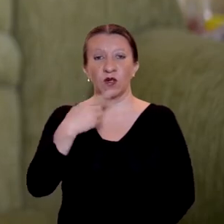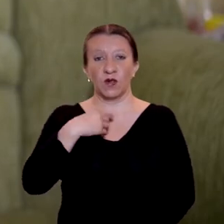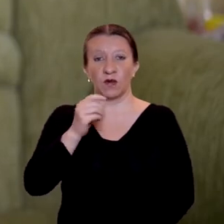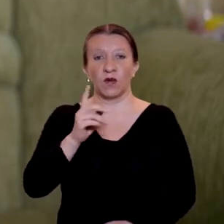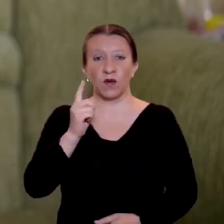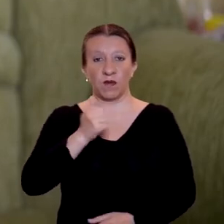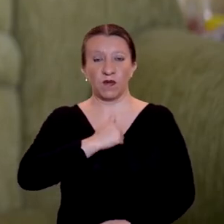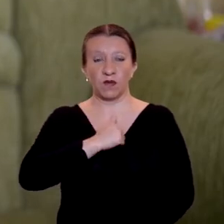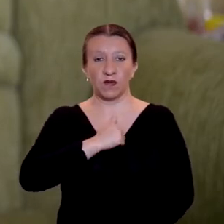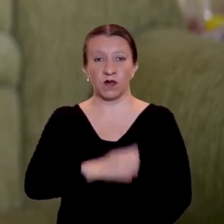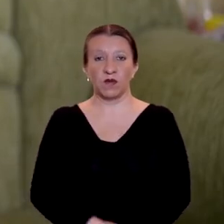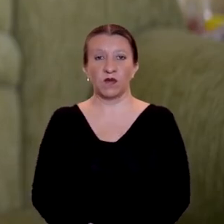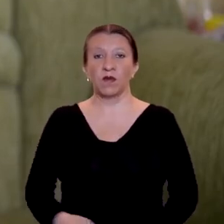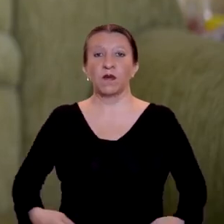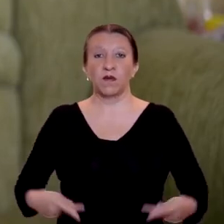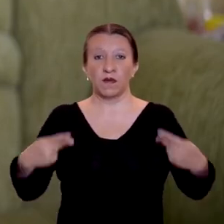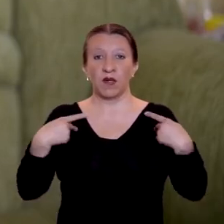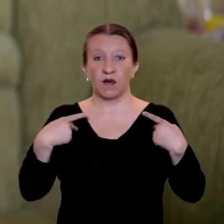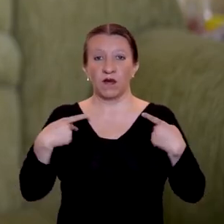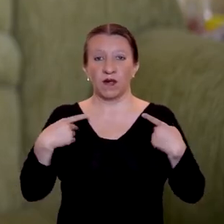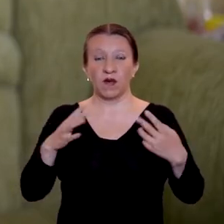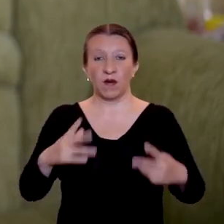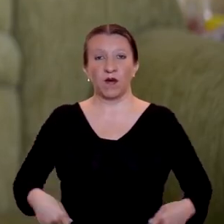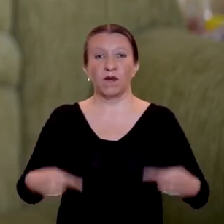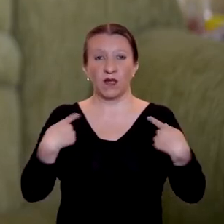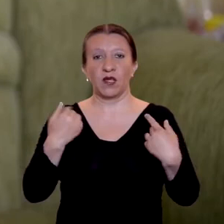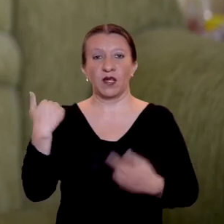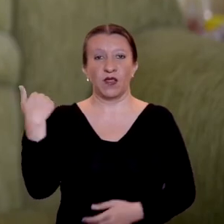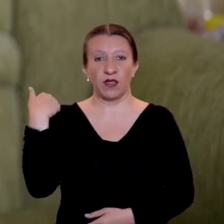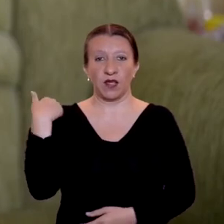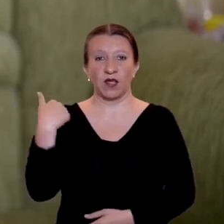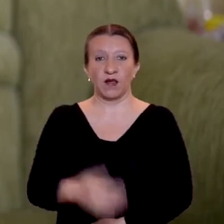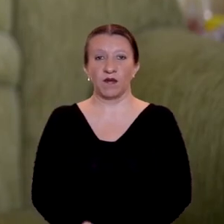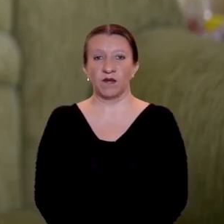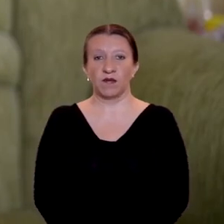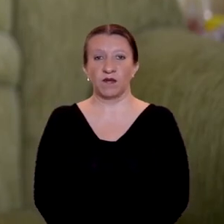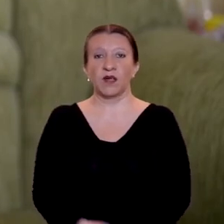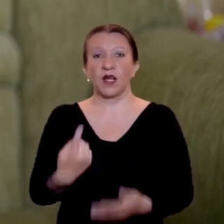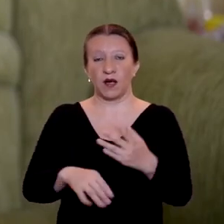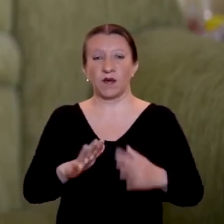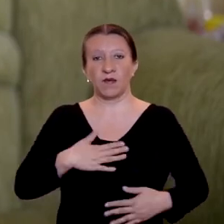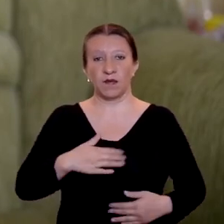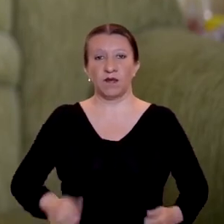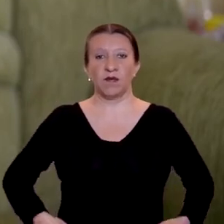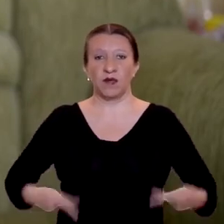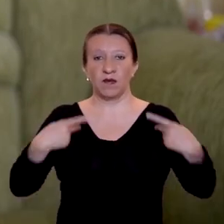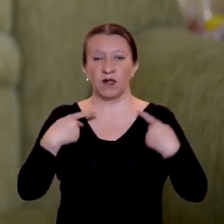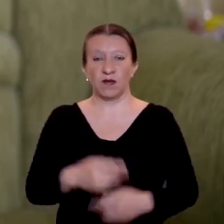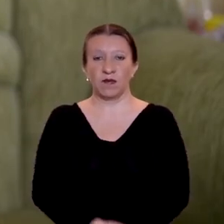sino uno vive la vida que uno tiene que vivir.